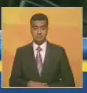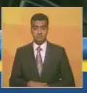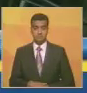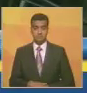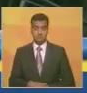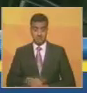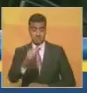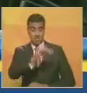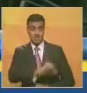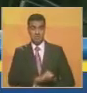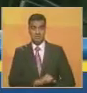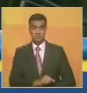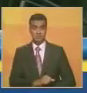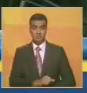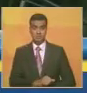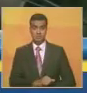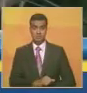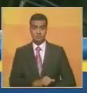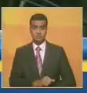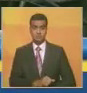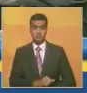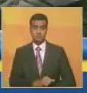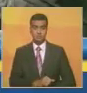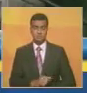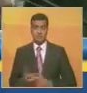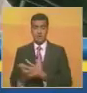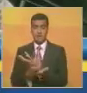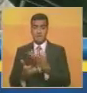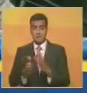y peor aún, que quemaran